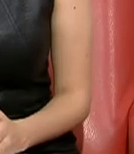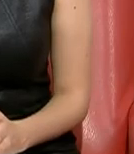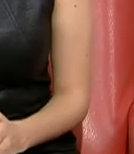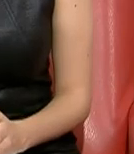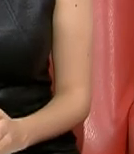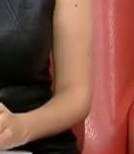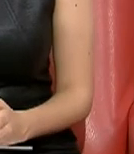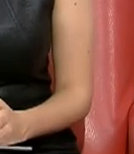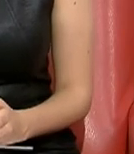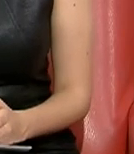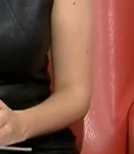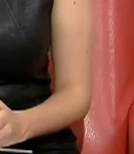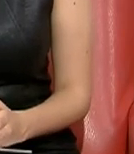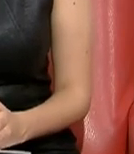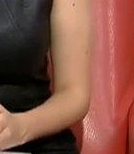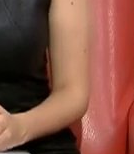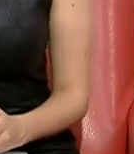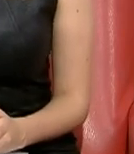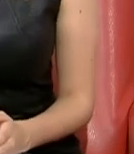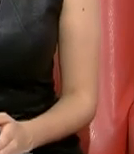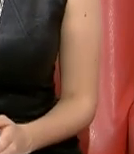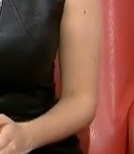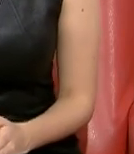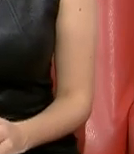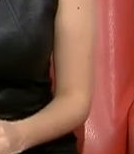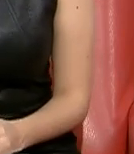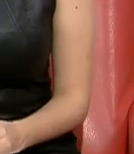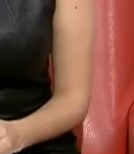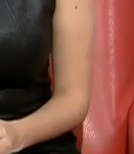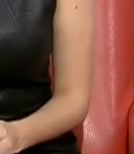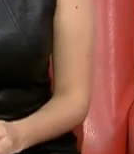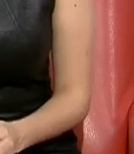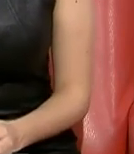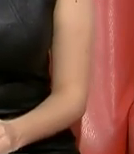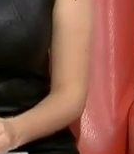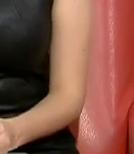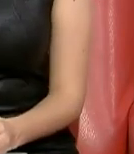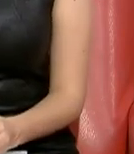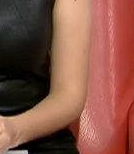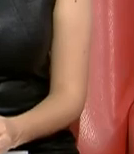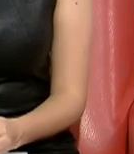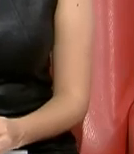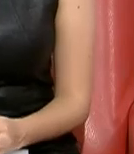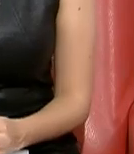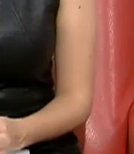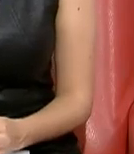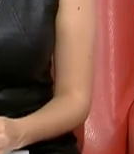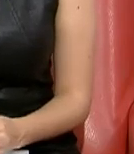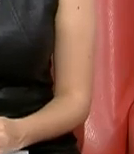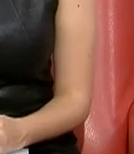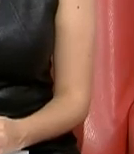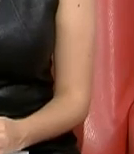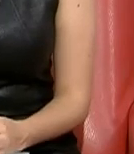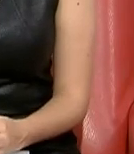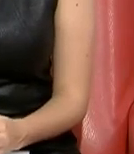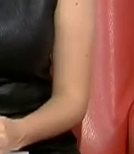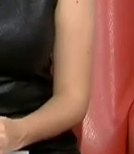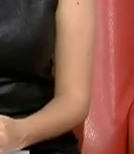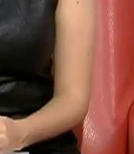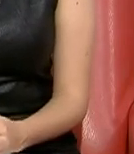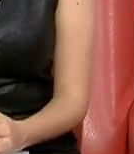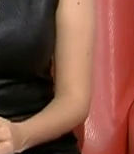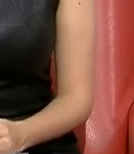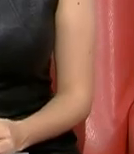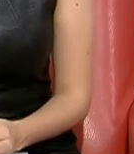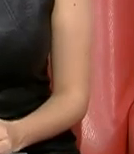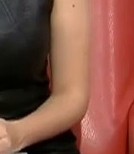se siguen analizando estos documentos qué más se sabe acerca de las redes sociales, las empresas de tecnología que podrían